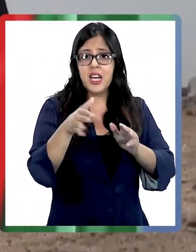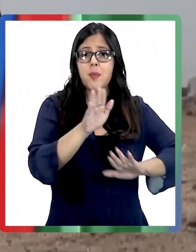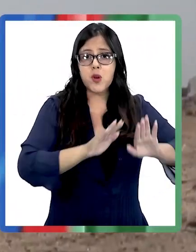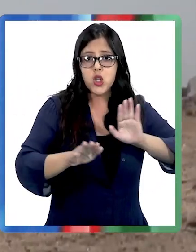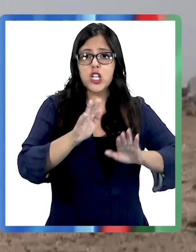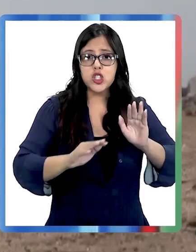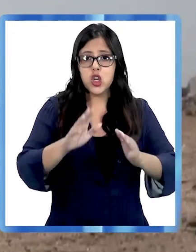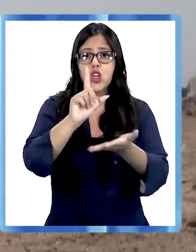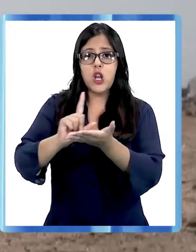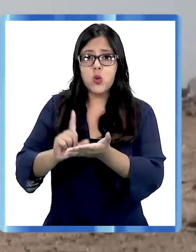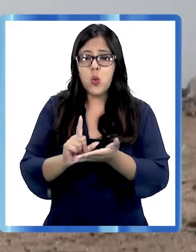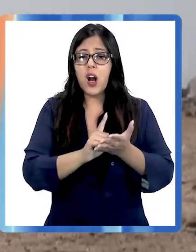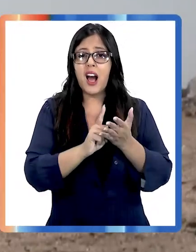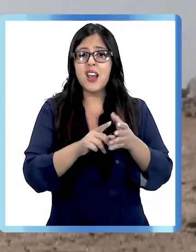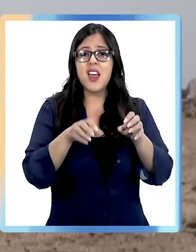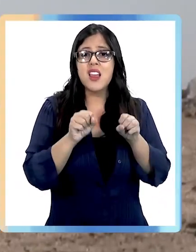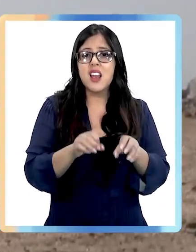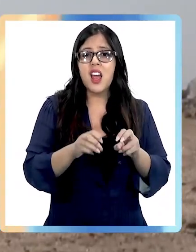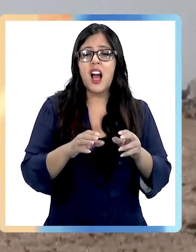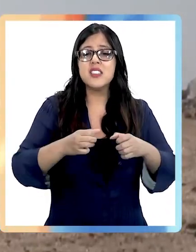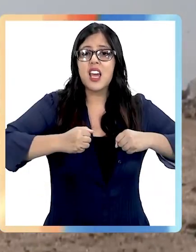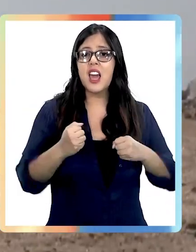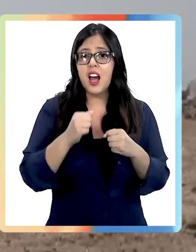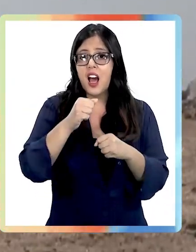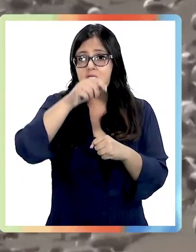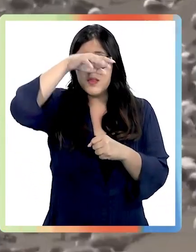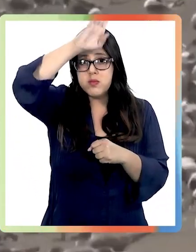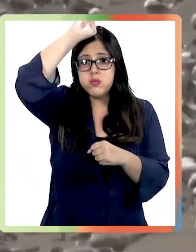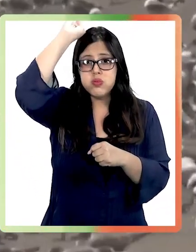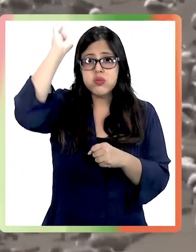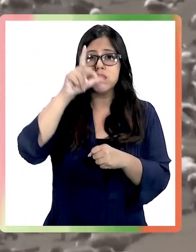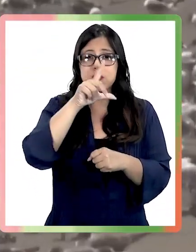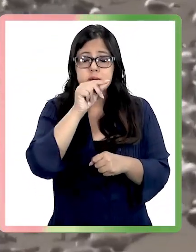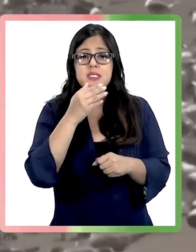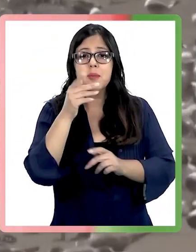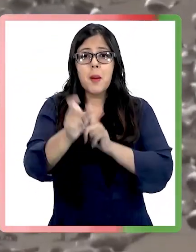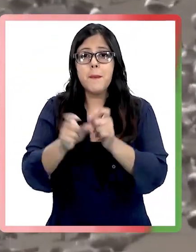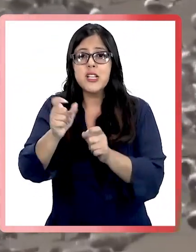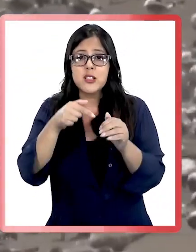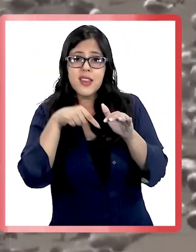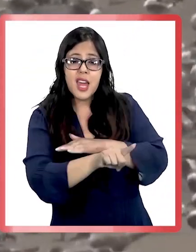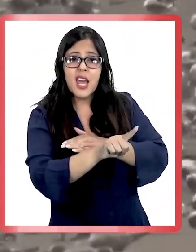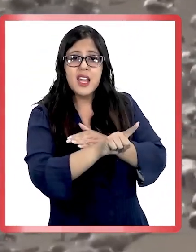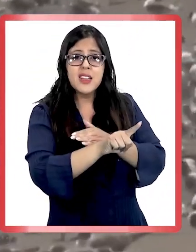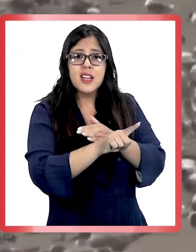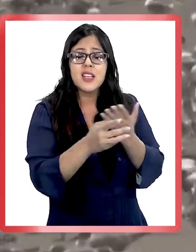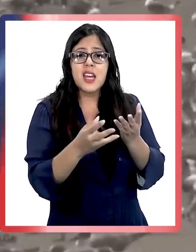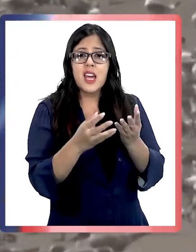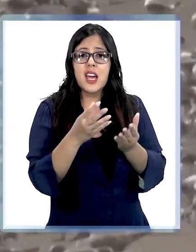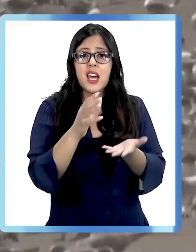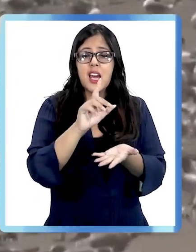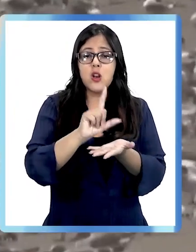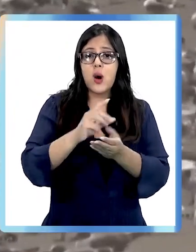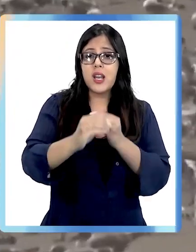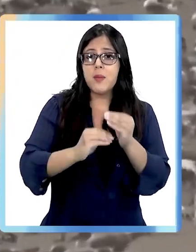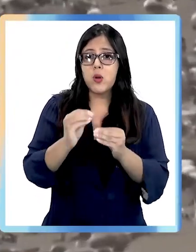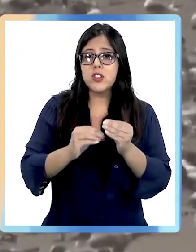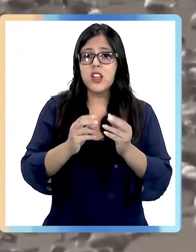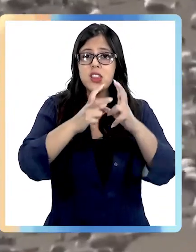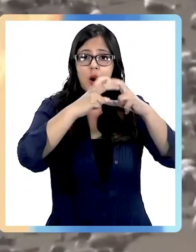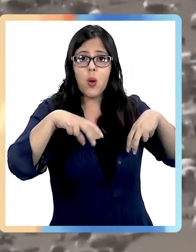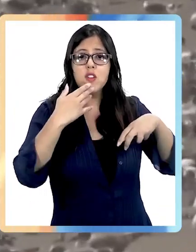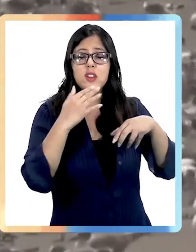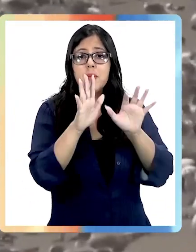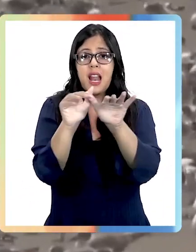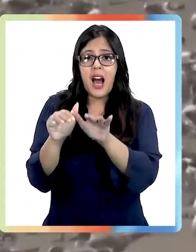medidas de protección, por lo tanto hay menos riesgos, están cubiertos, el personal que entra a los planteles de las productoras de aves